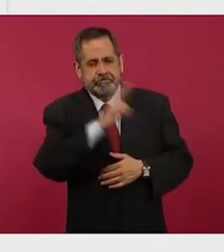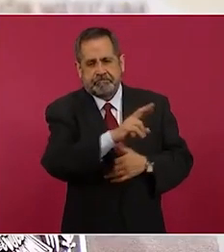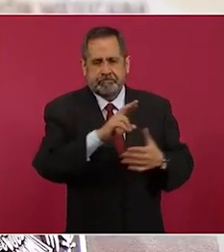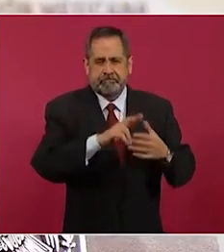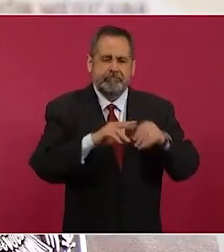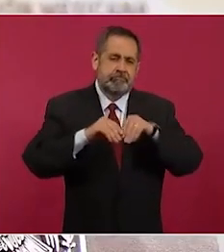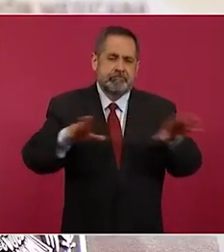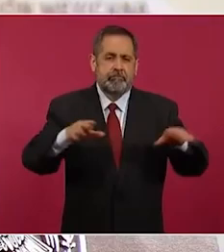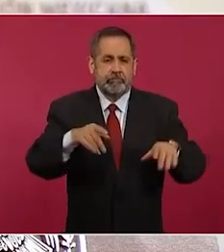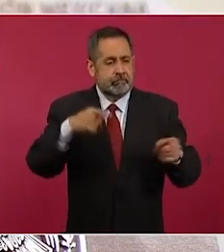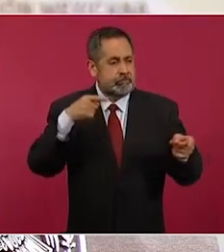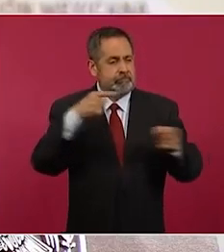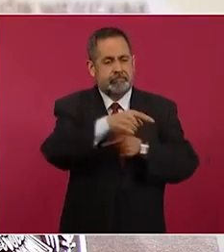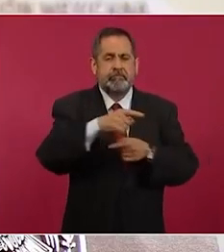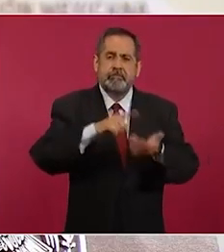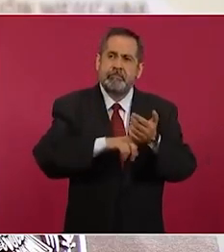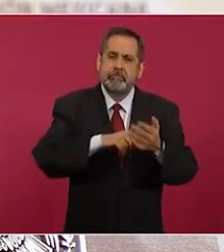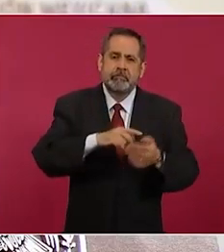los diputados